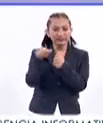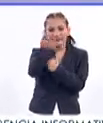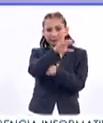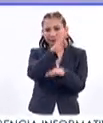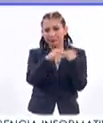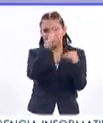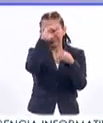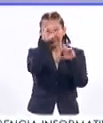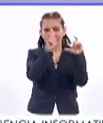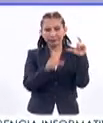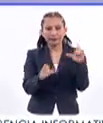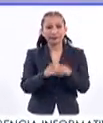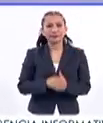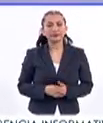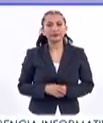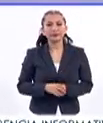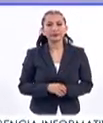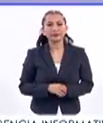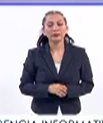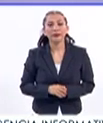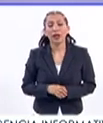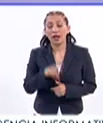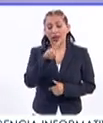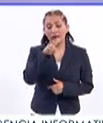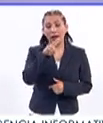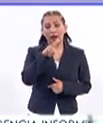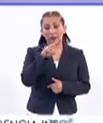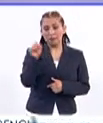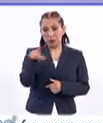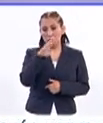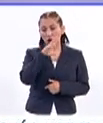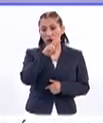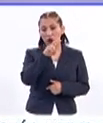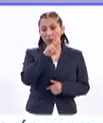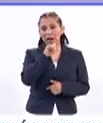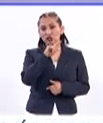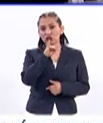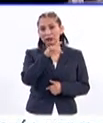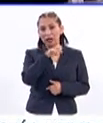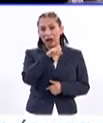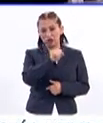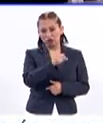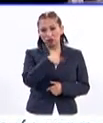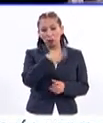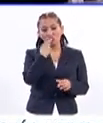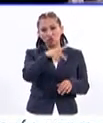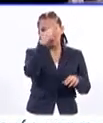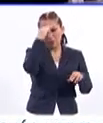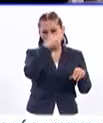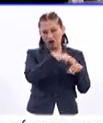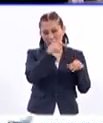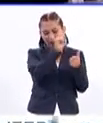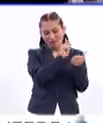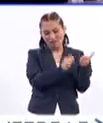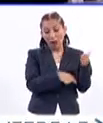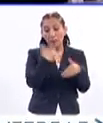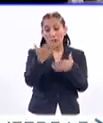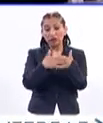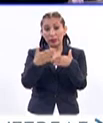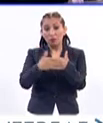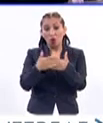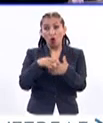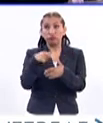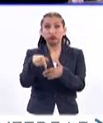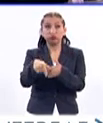la República. De Vasconcelos, aparte del Ulises Criollo, que son una especie de memorias, estamos por publicar,